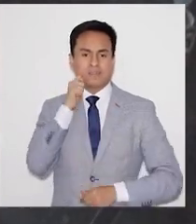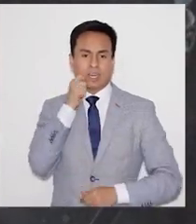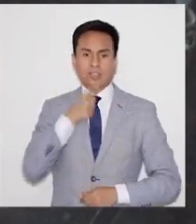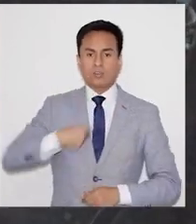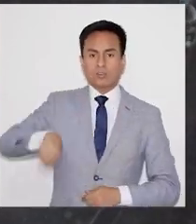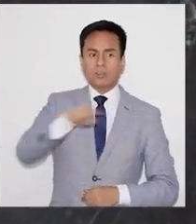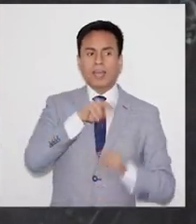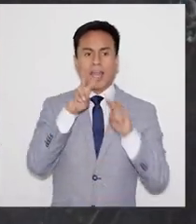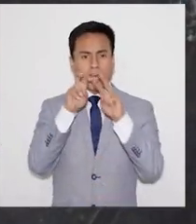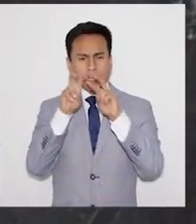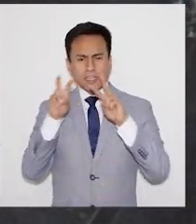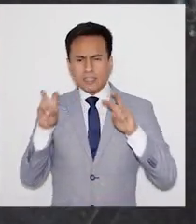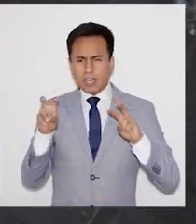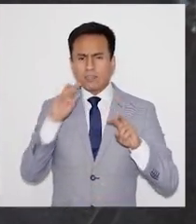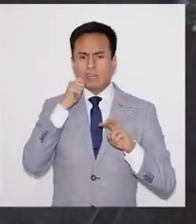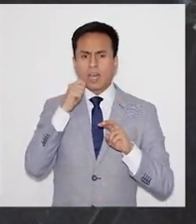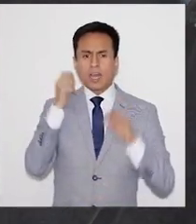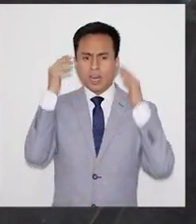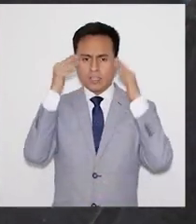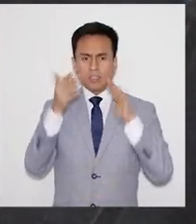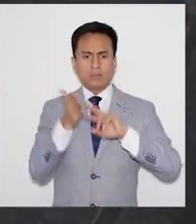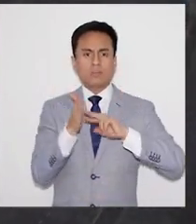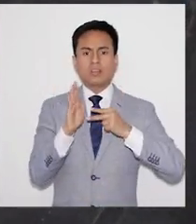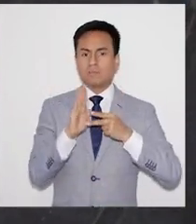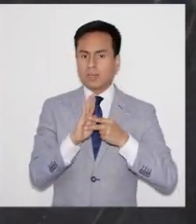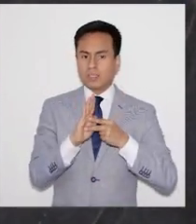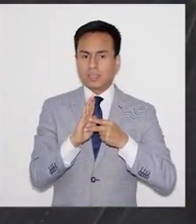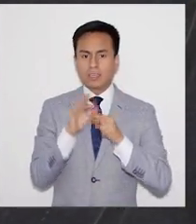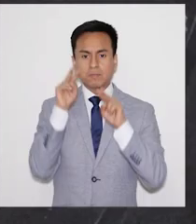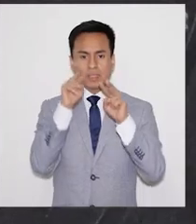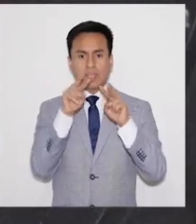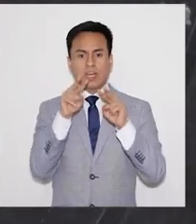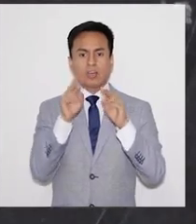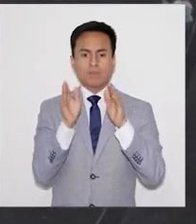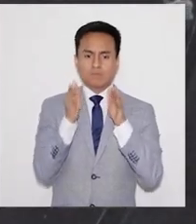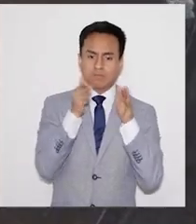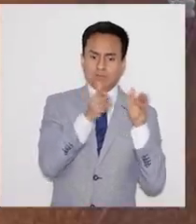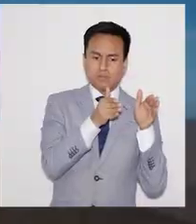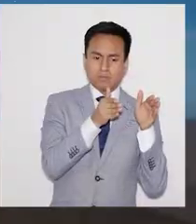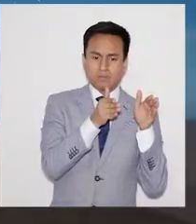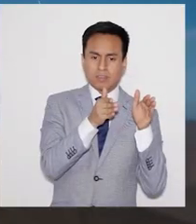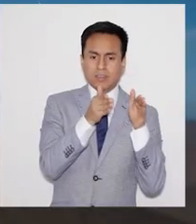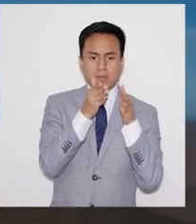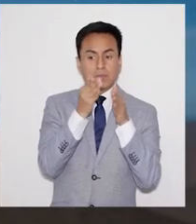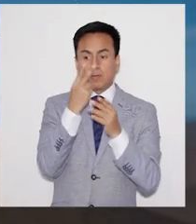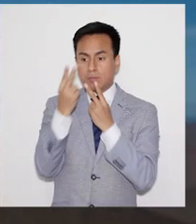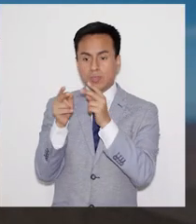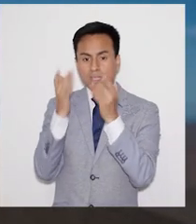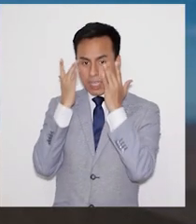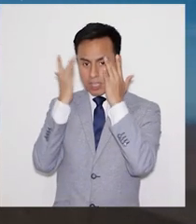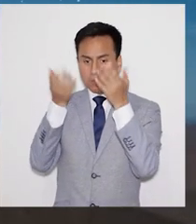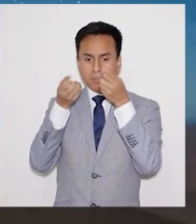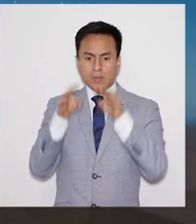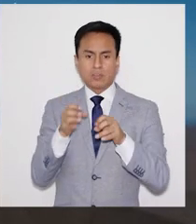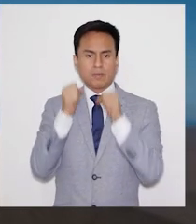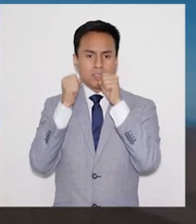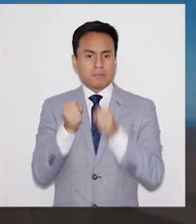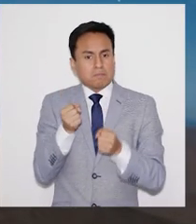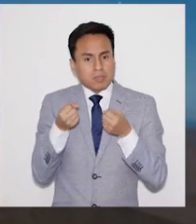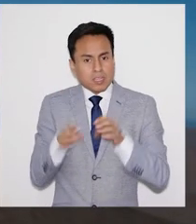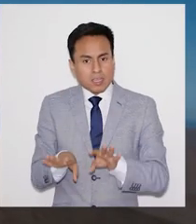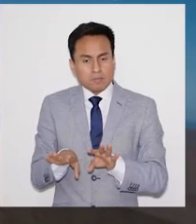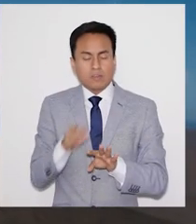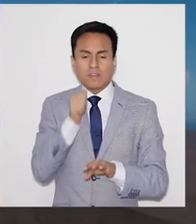que estamos analizando y abordando problemáticas con una mirada muy sesgada. Perdemos mucho talento, perdemos muchas